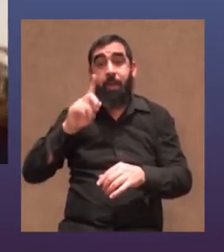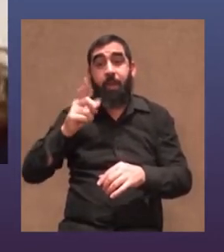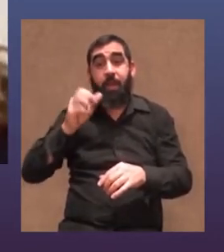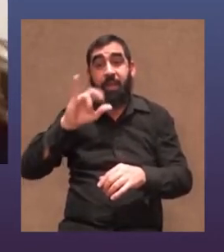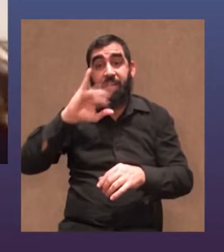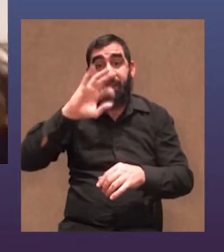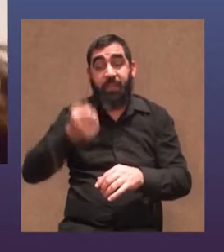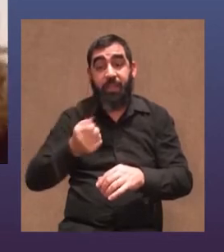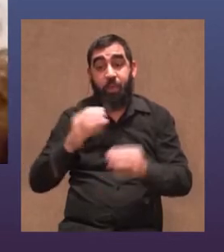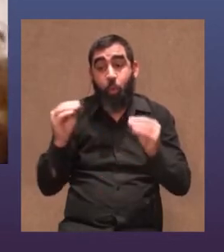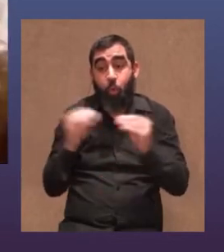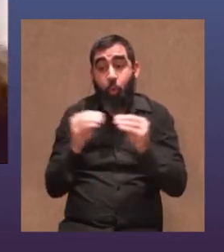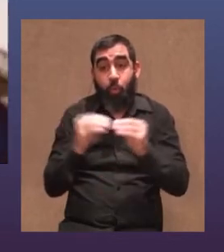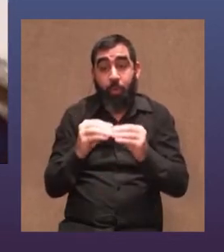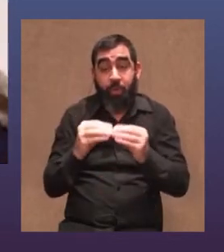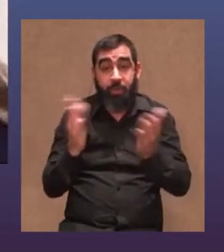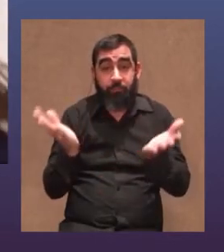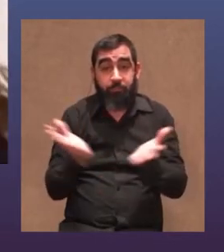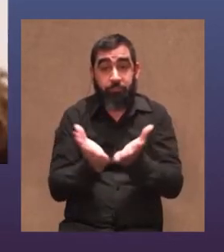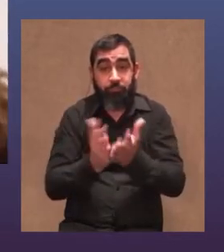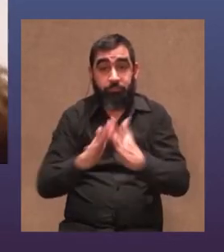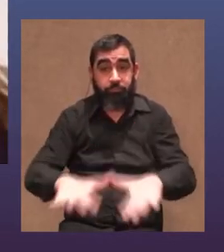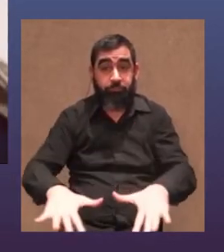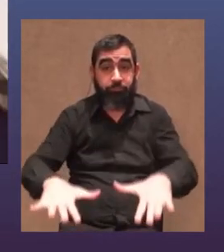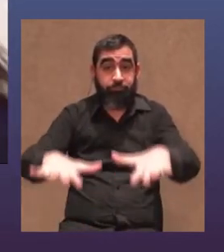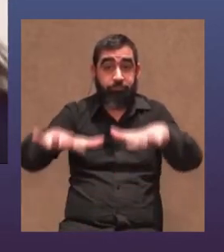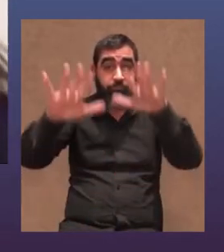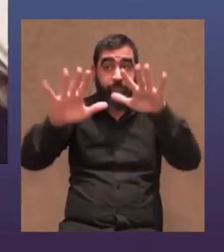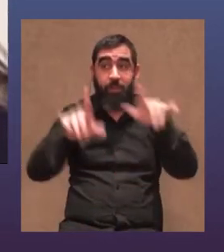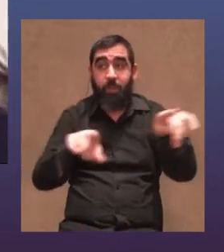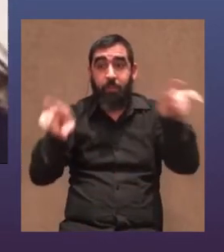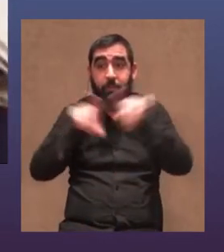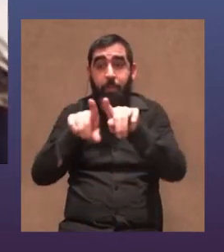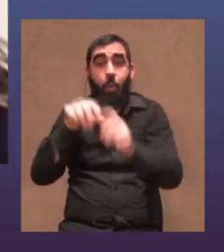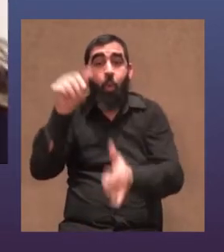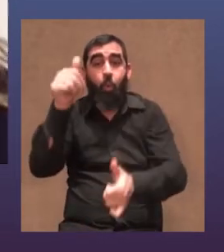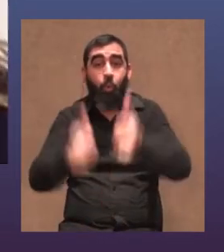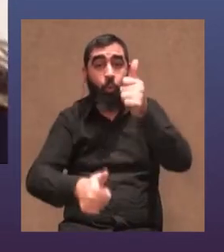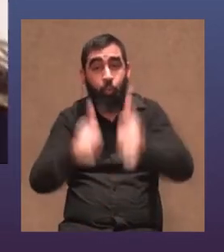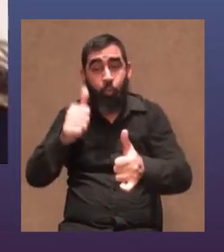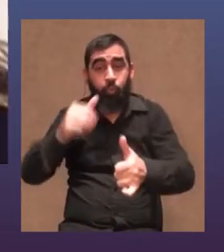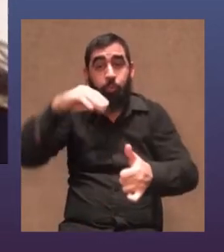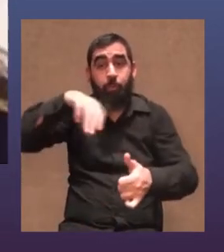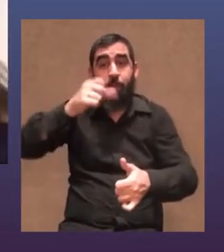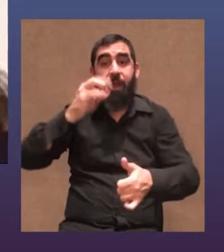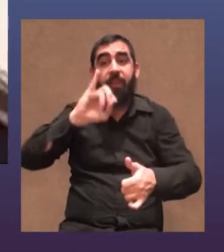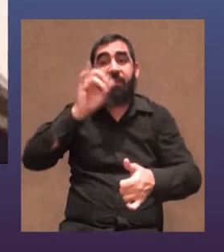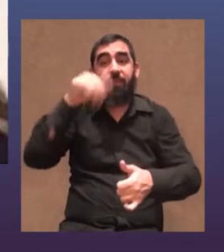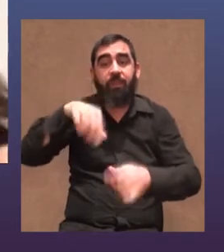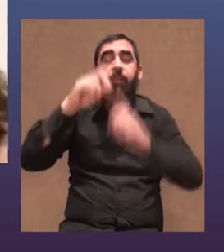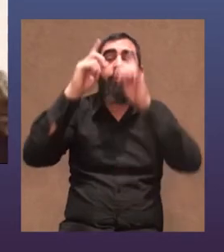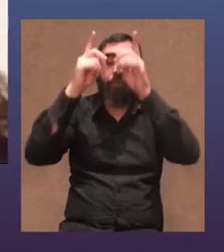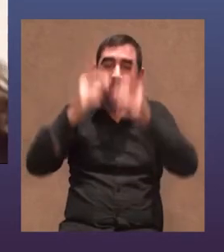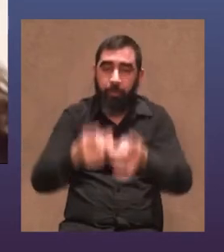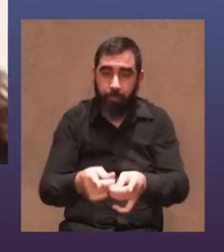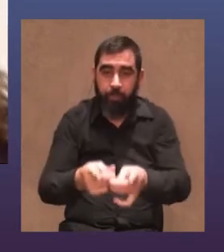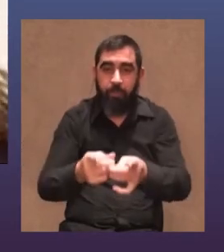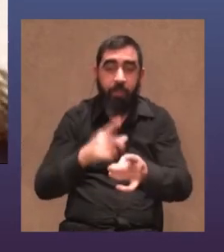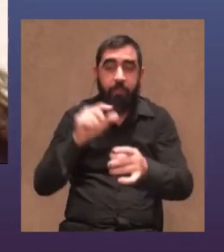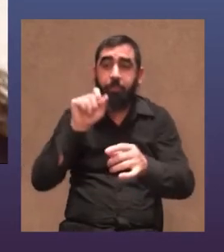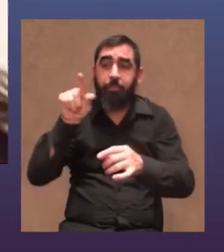de generación, como quien dice, íbamos a los mismos concursos, con Martín también compartimos muchos espacios, o sea, que desde la